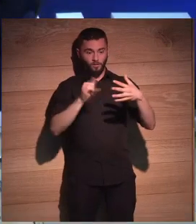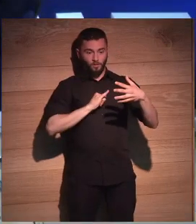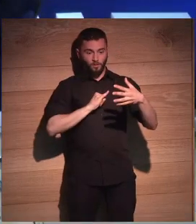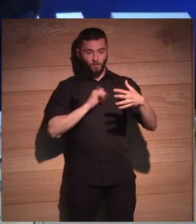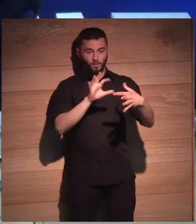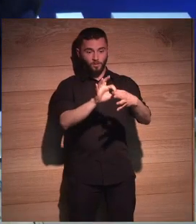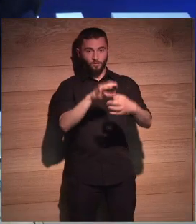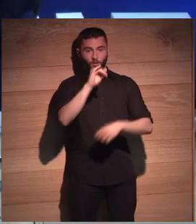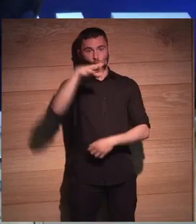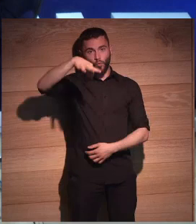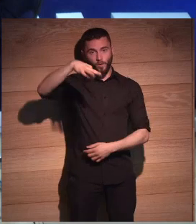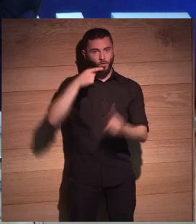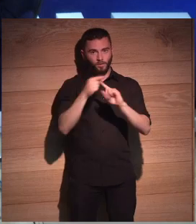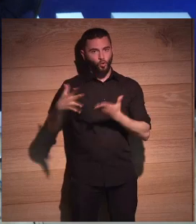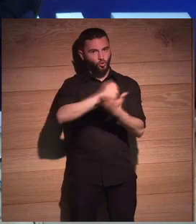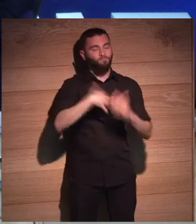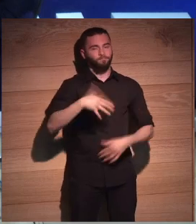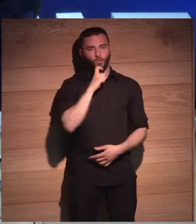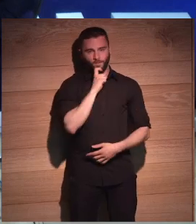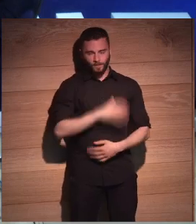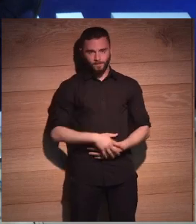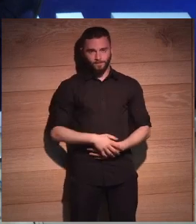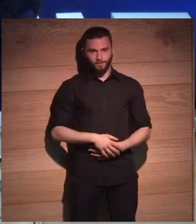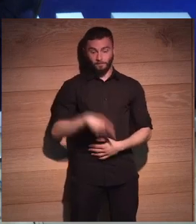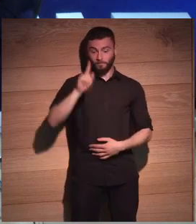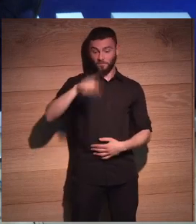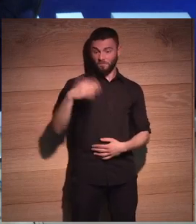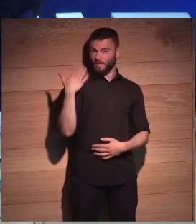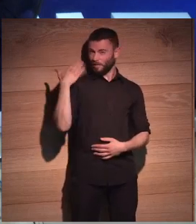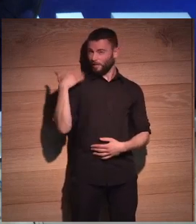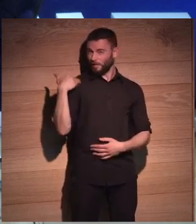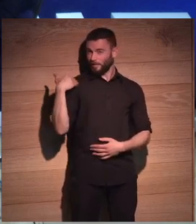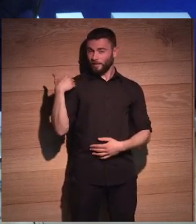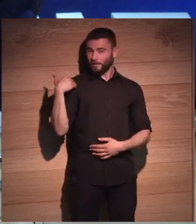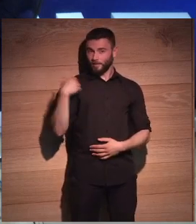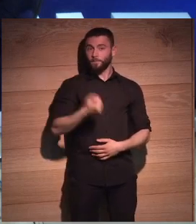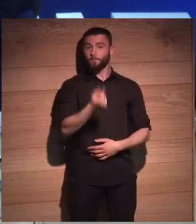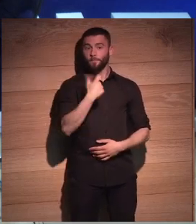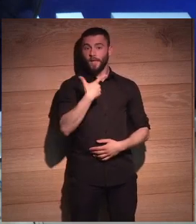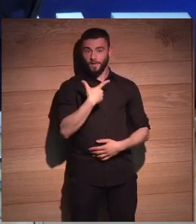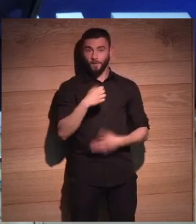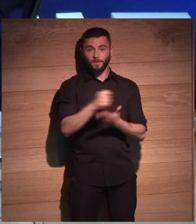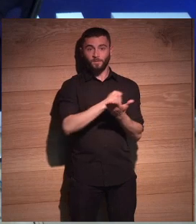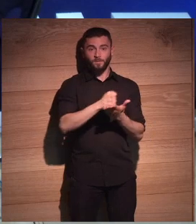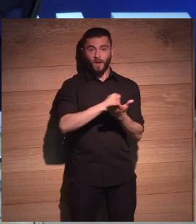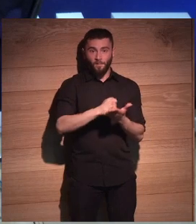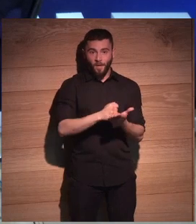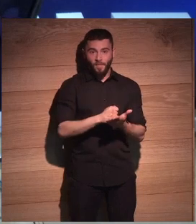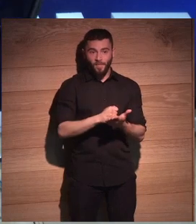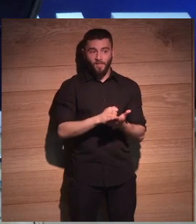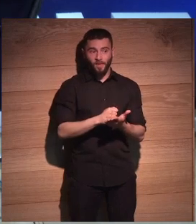identificador único para todo el mundo, ¿no? Muy complicado. De hecho, creo que hasta hace un mes no podías comprar medicamentos en una farmacia fuera de